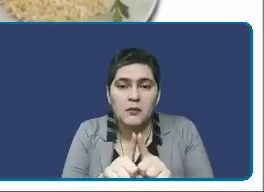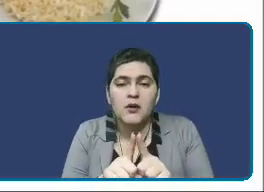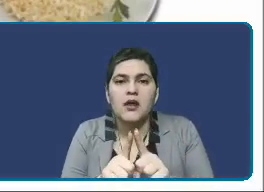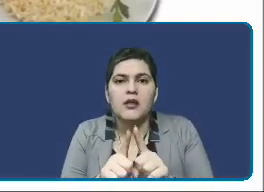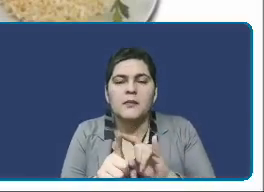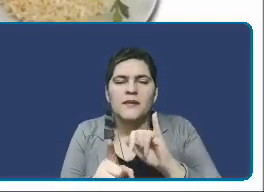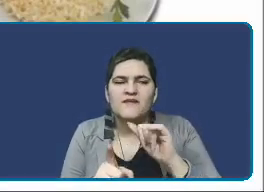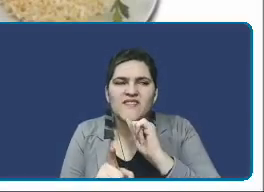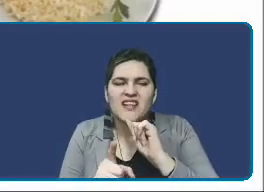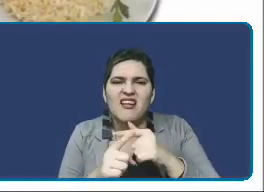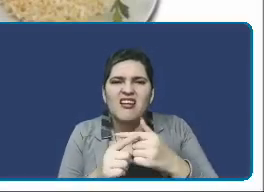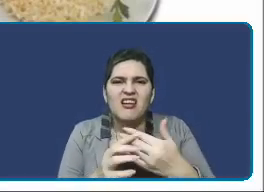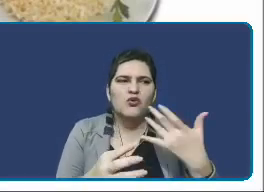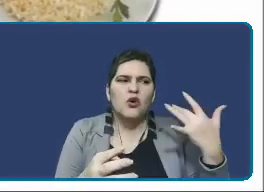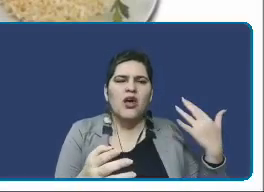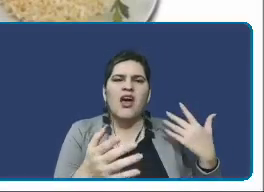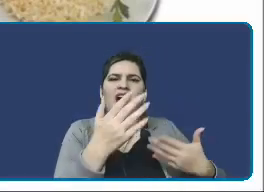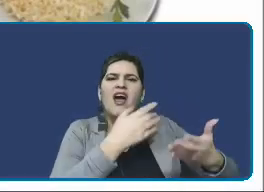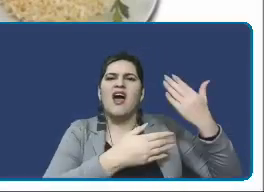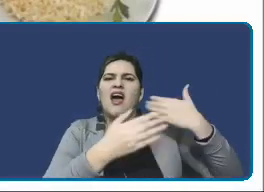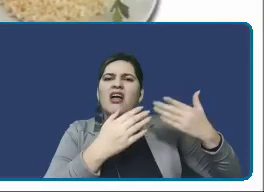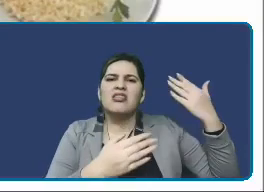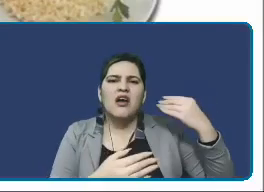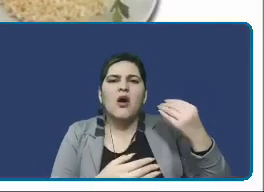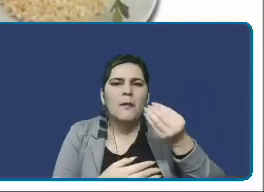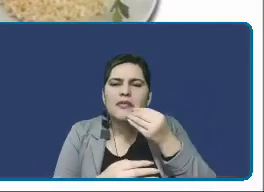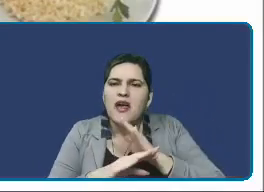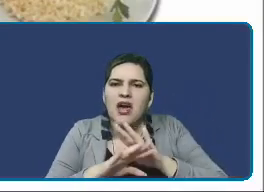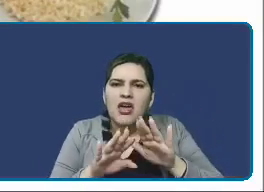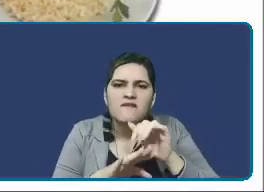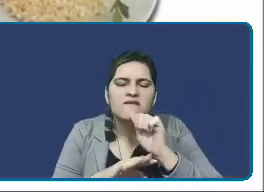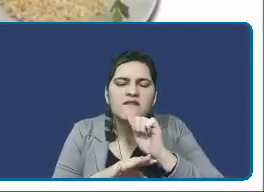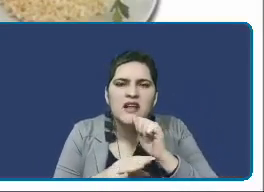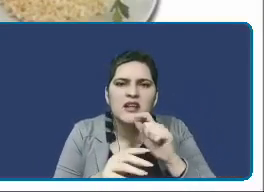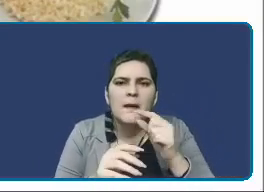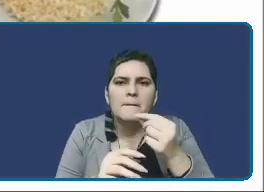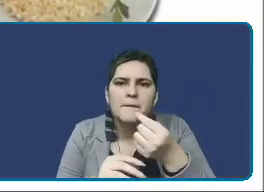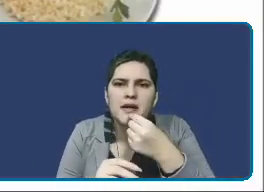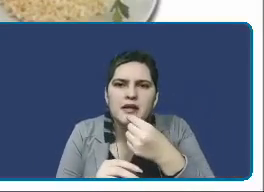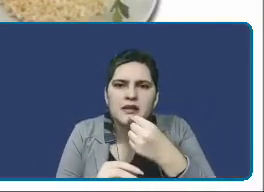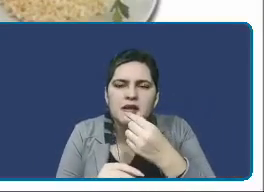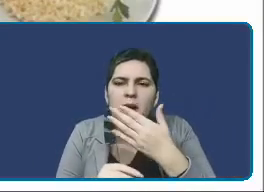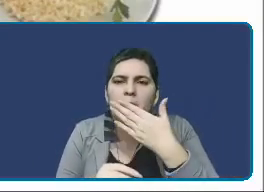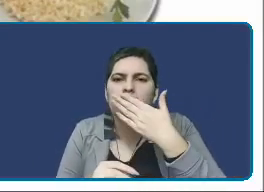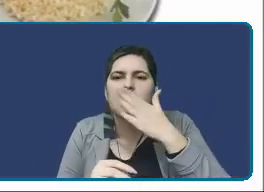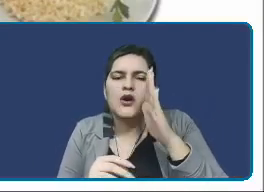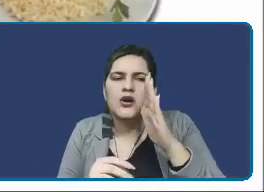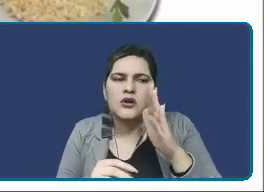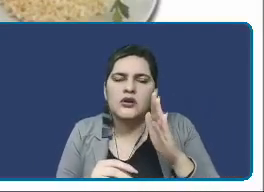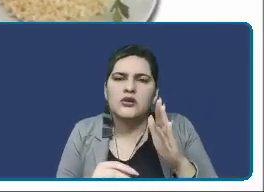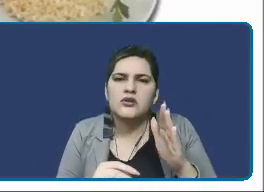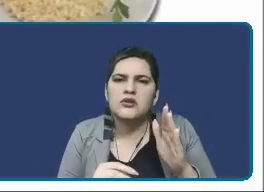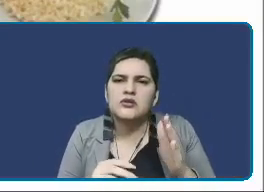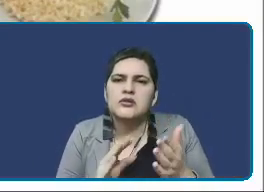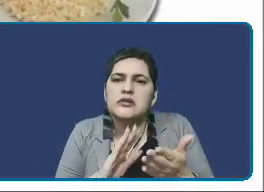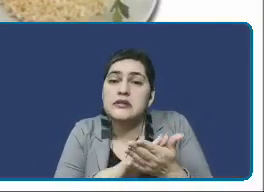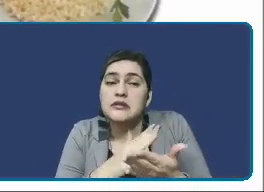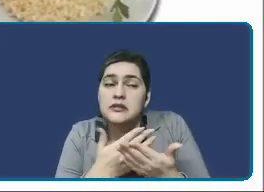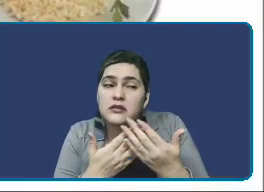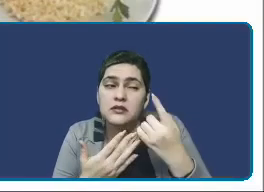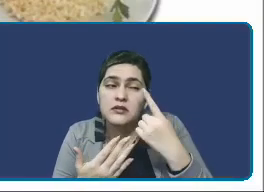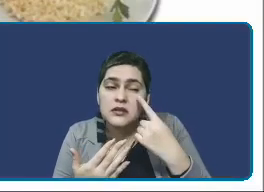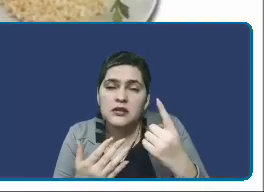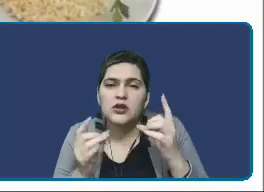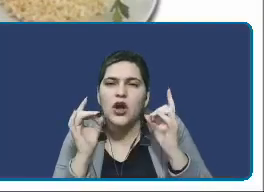que no mejora mis síntomas o mis dolencias